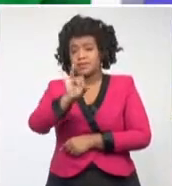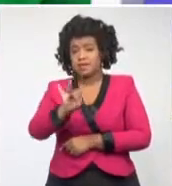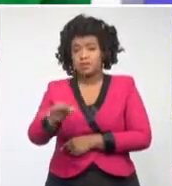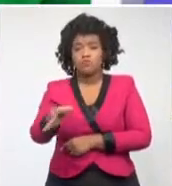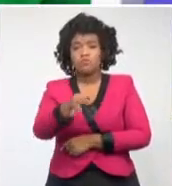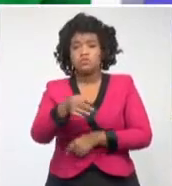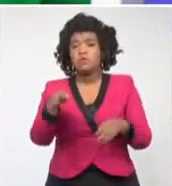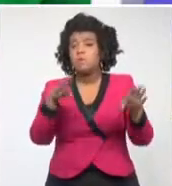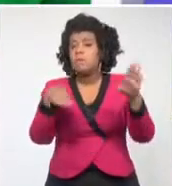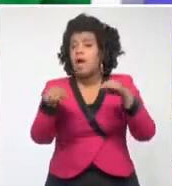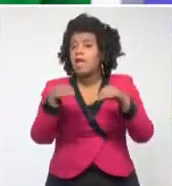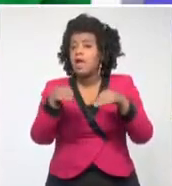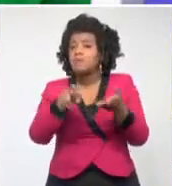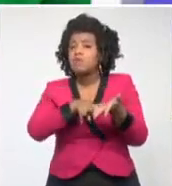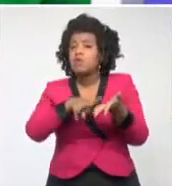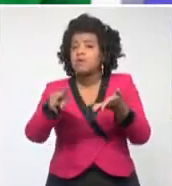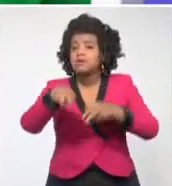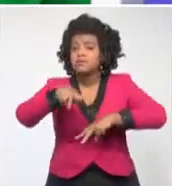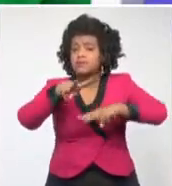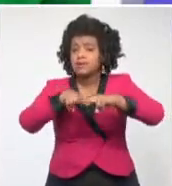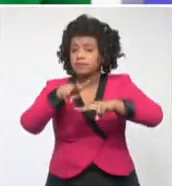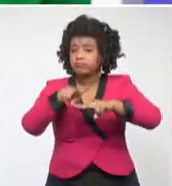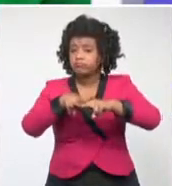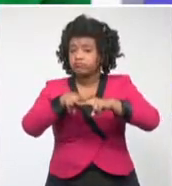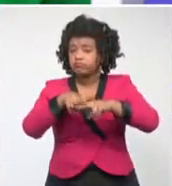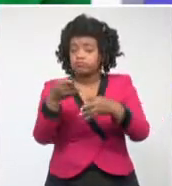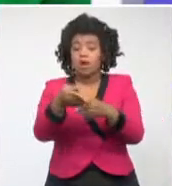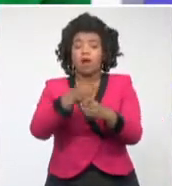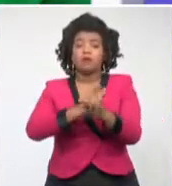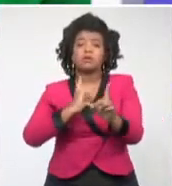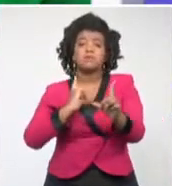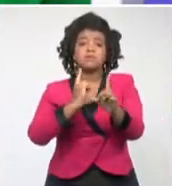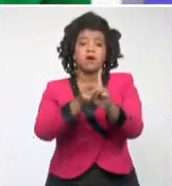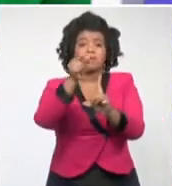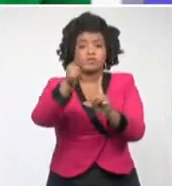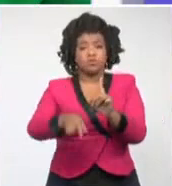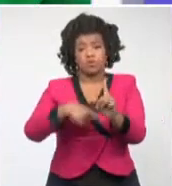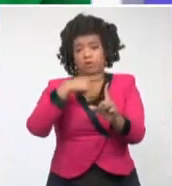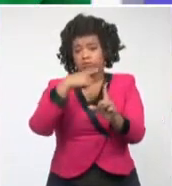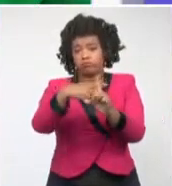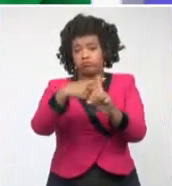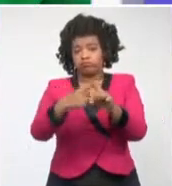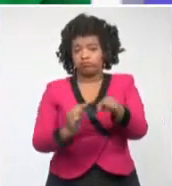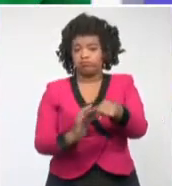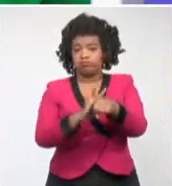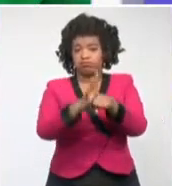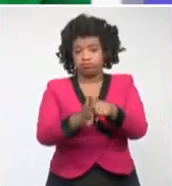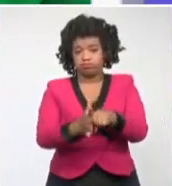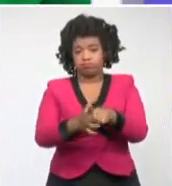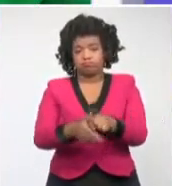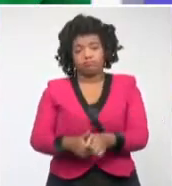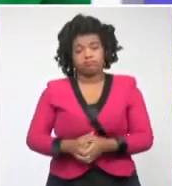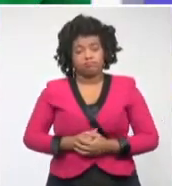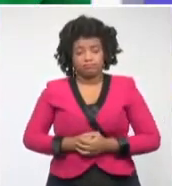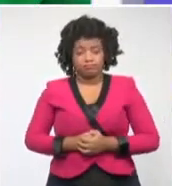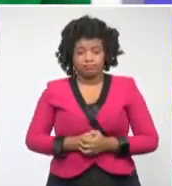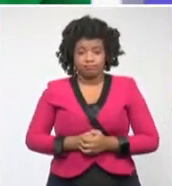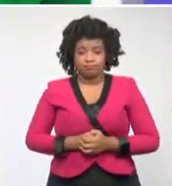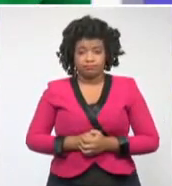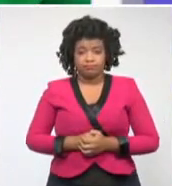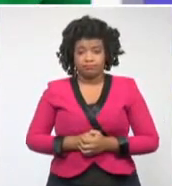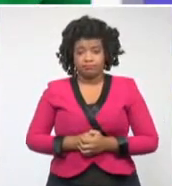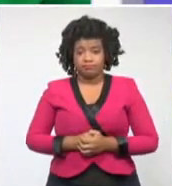la provincia de La Habana, contacto de un caso positivo diagnosticado previamente,